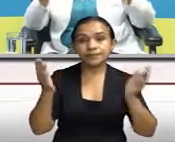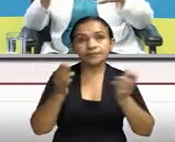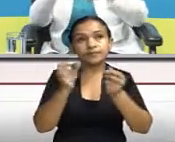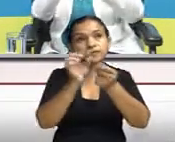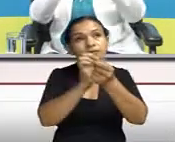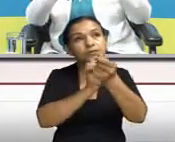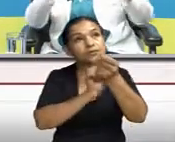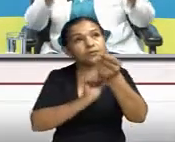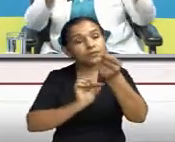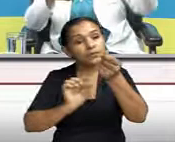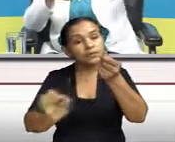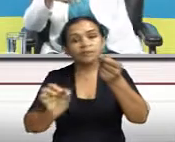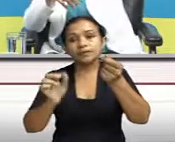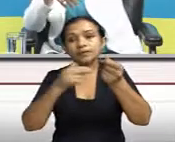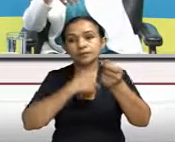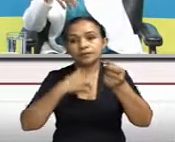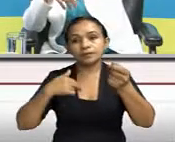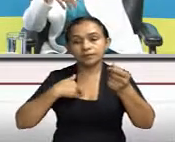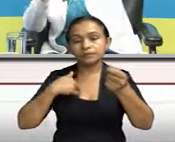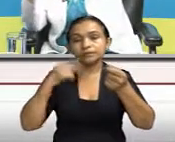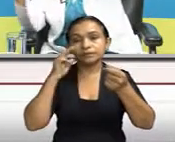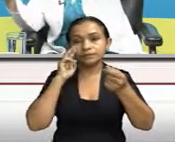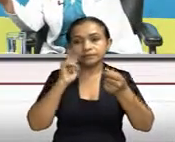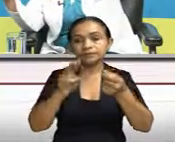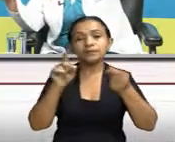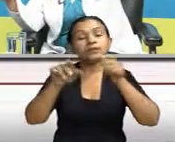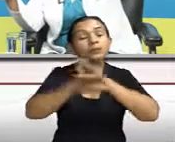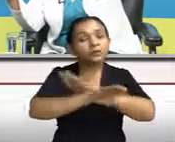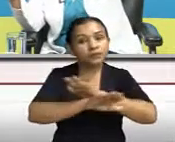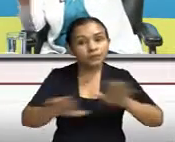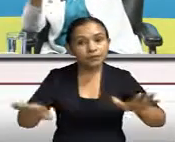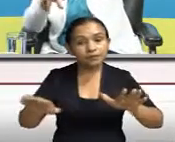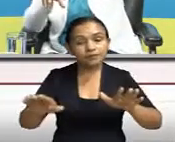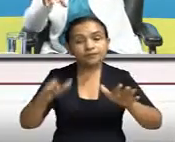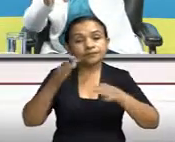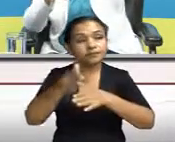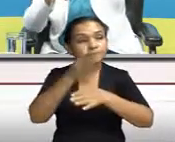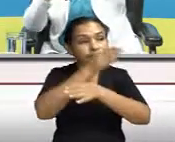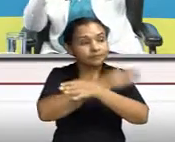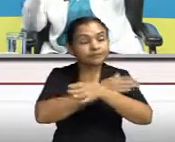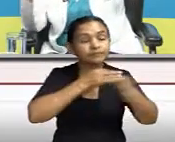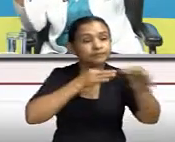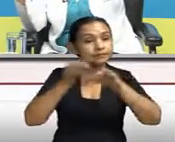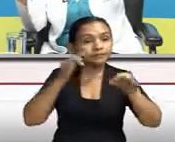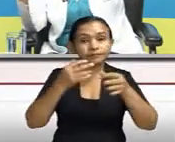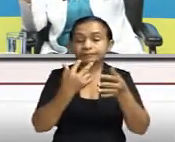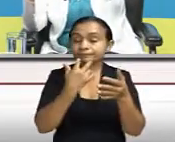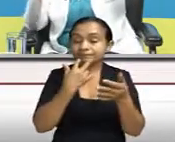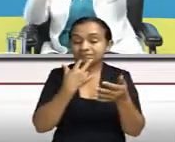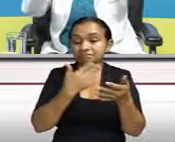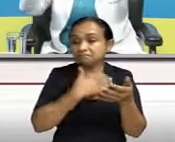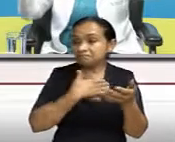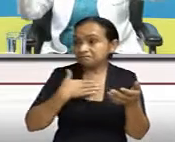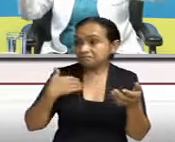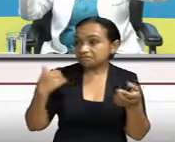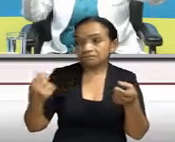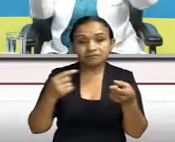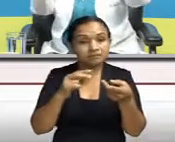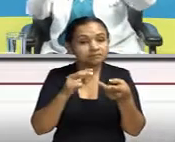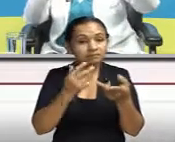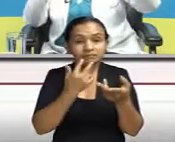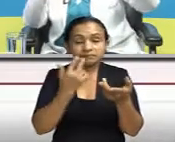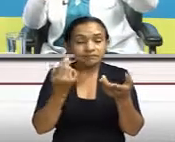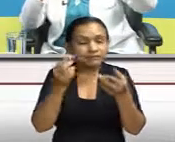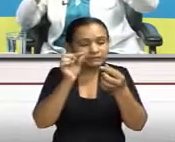cateterismo, y es para ver las arterias coronarias, es lo que estamos viendo. Y finalmente, como tú mencionabas, si ya no mejora y con cateterismo son